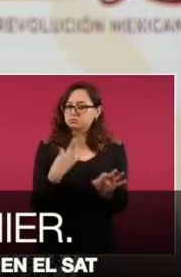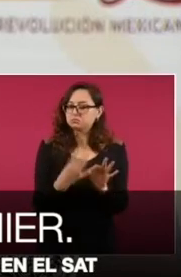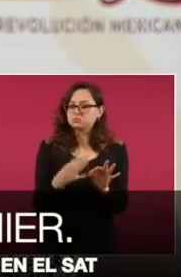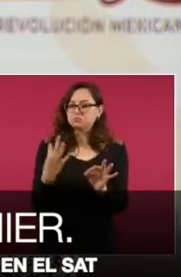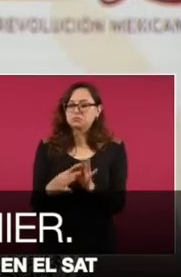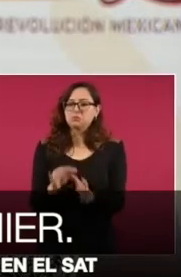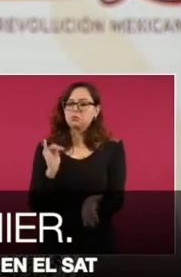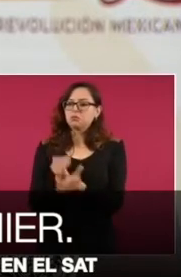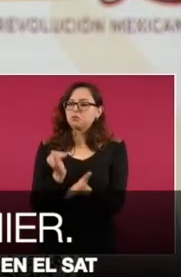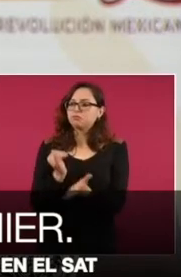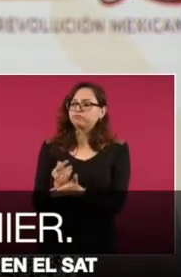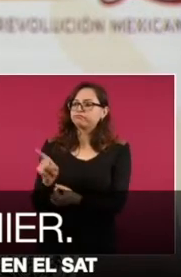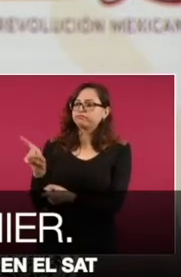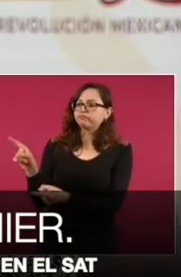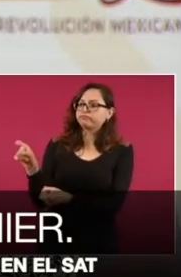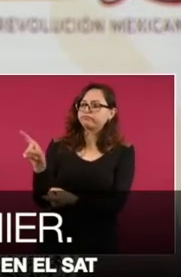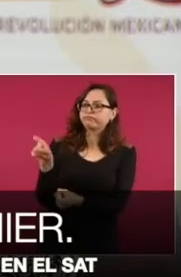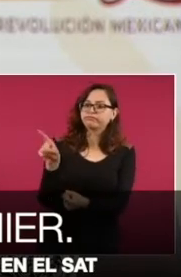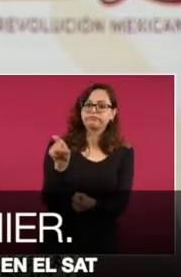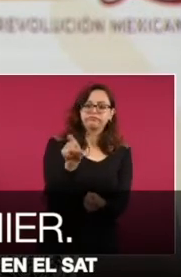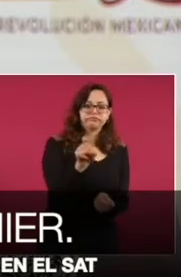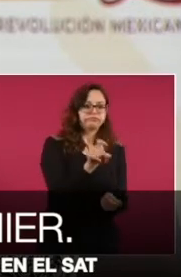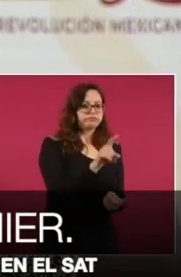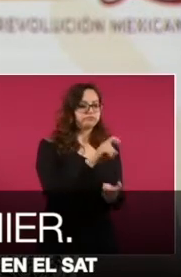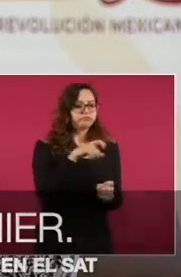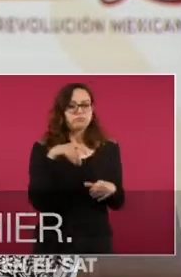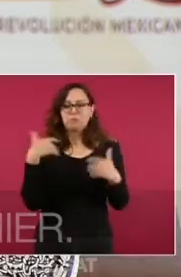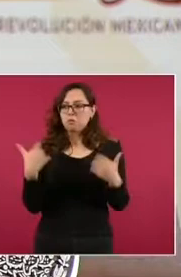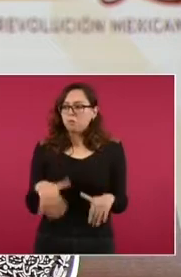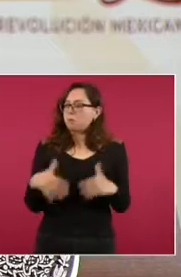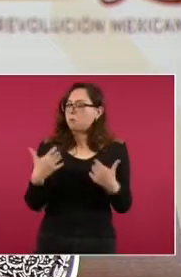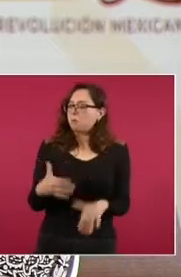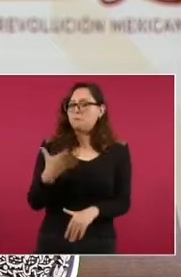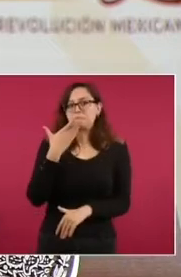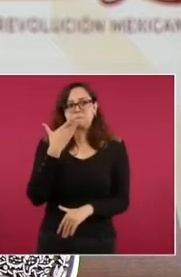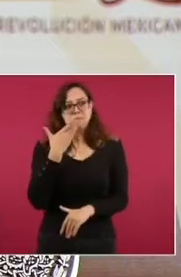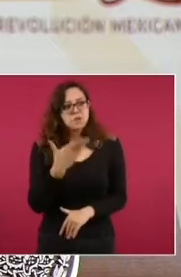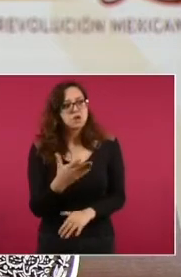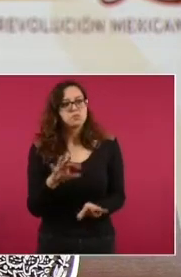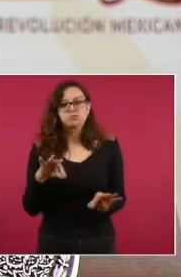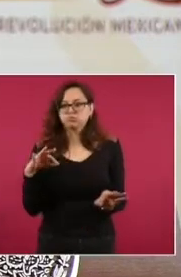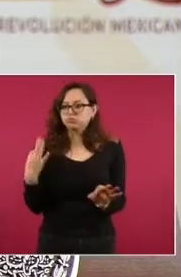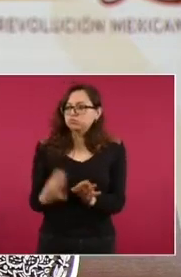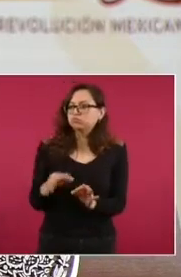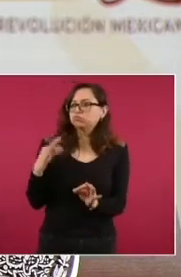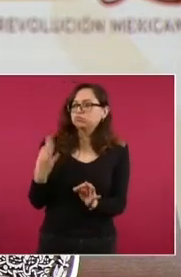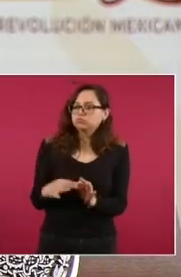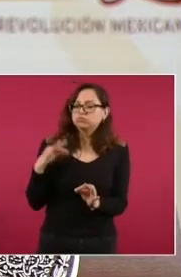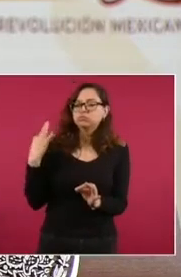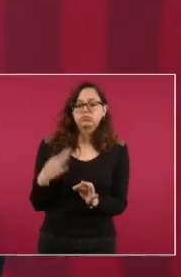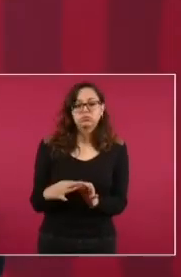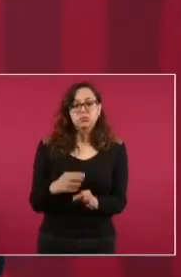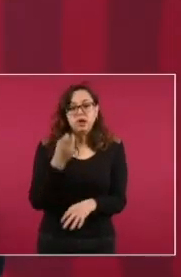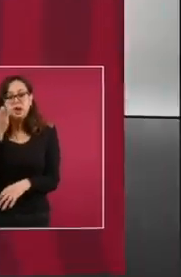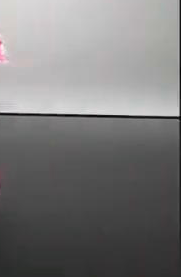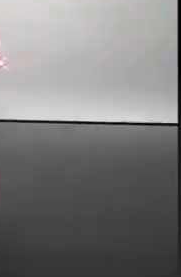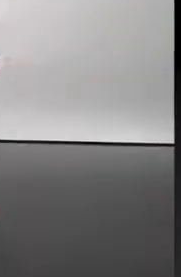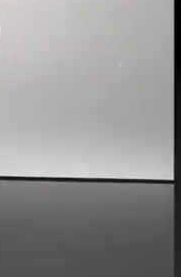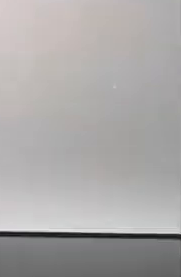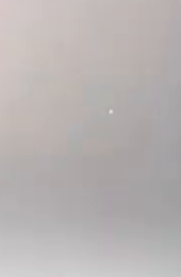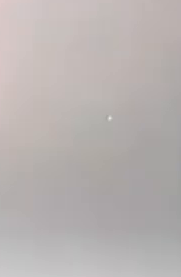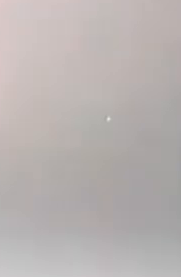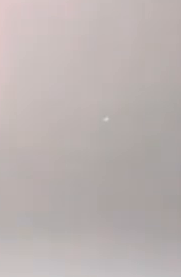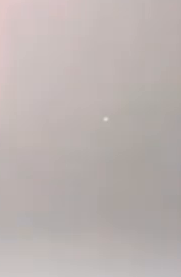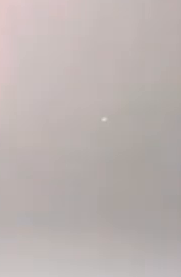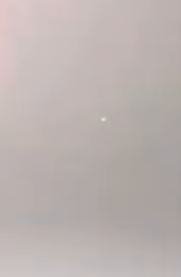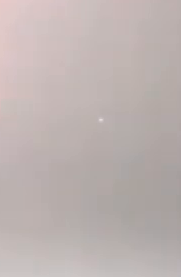y maestría en economía por parte del Colegio de México. Información de la Crónica Chiapaneca. Soy Daniel Flores Meneses.